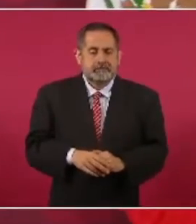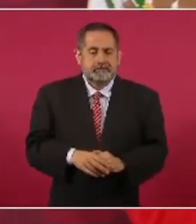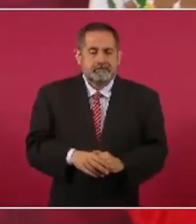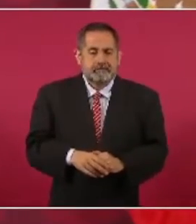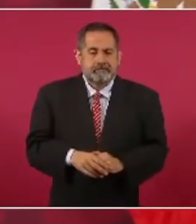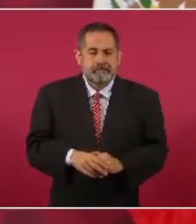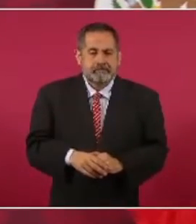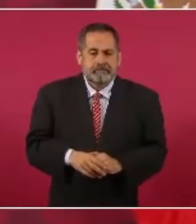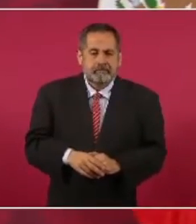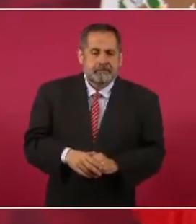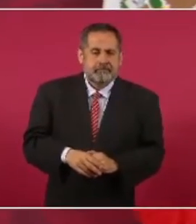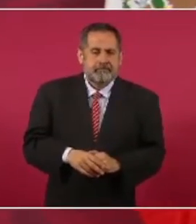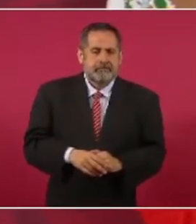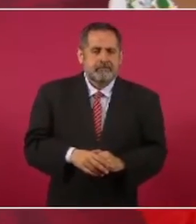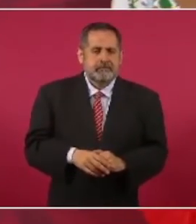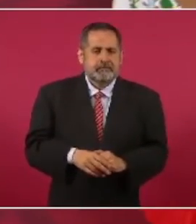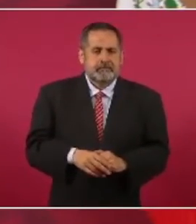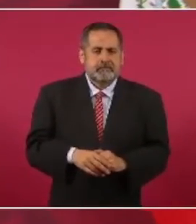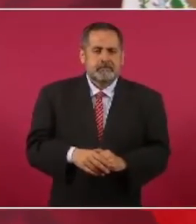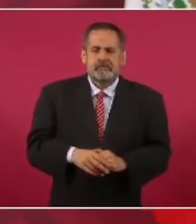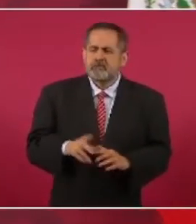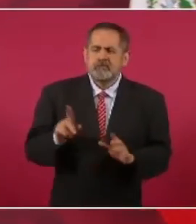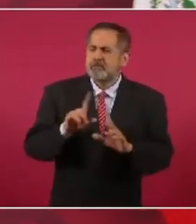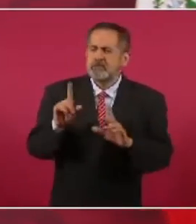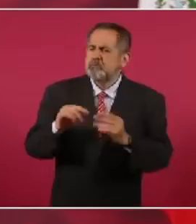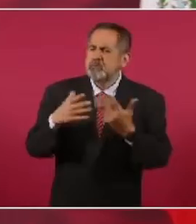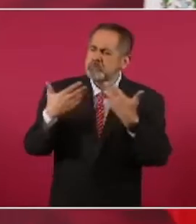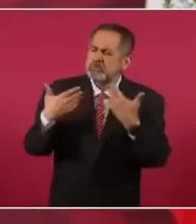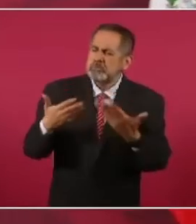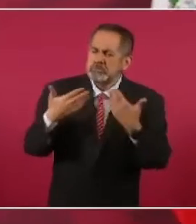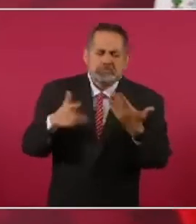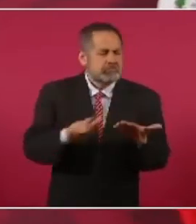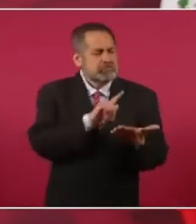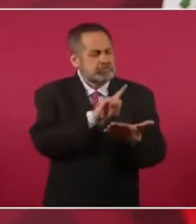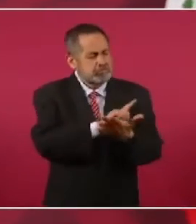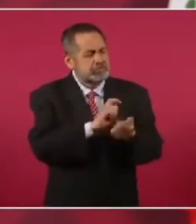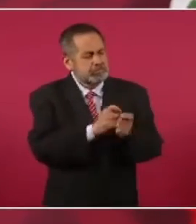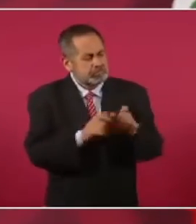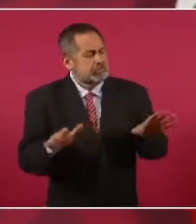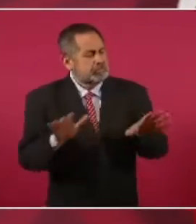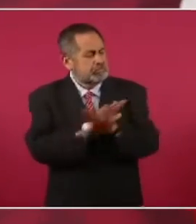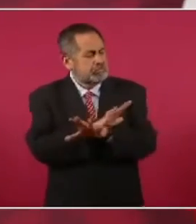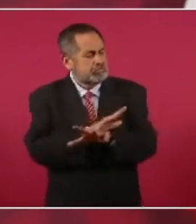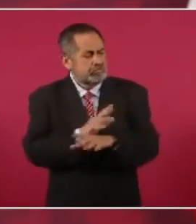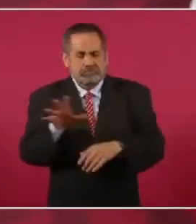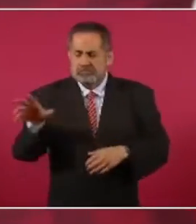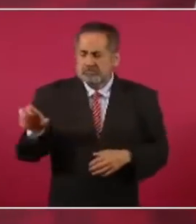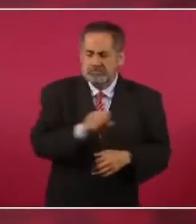de que no estaba mal que se privatizara